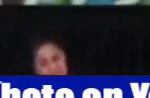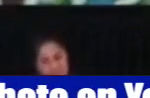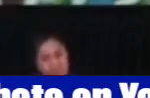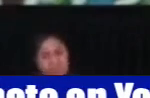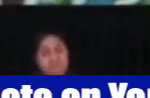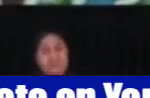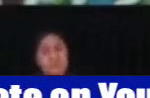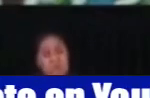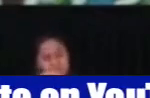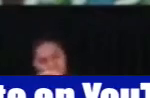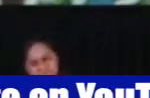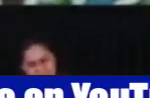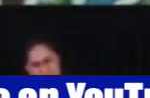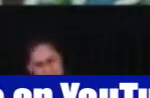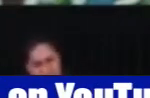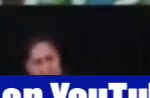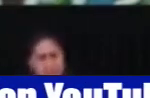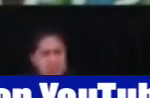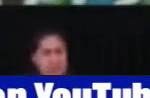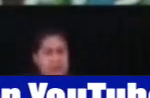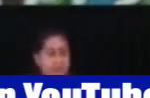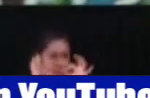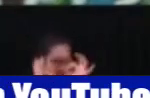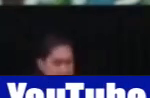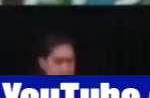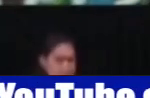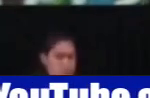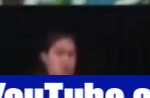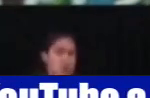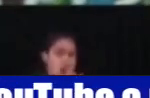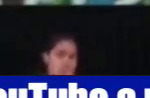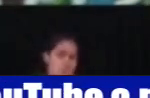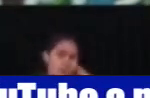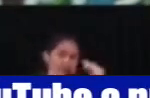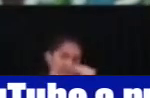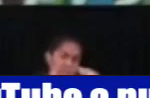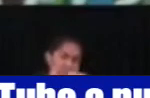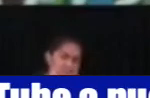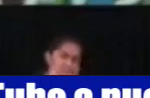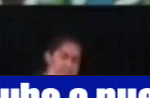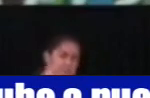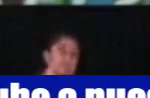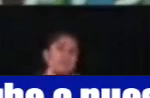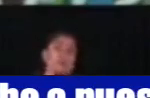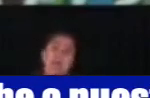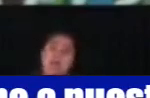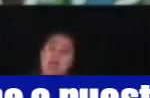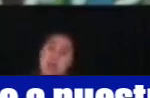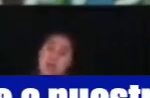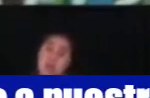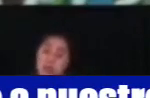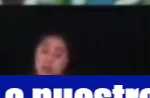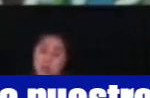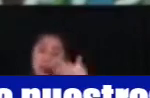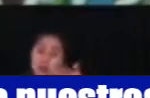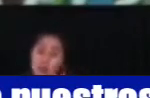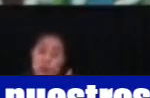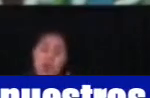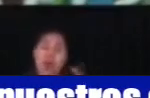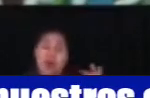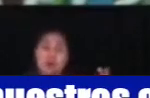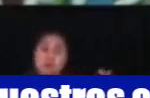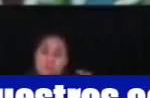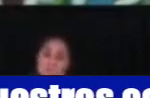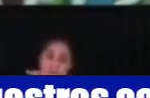reconstruir y definir las bases sobre las que funcionará la alianza Va por México.